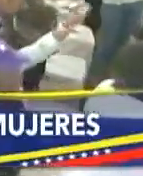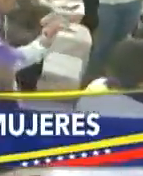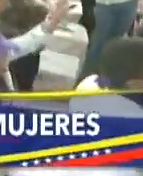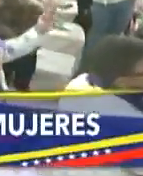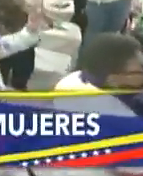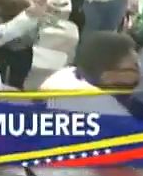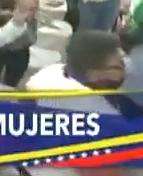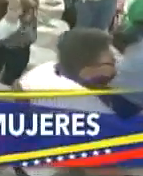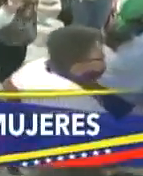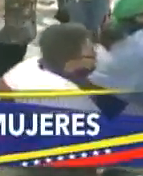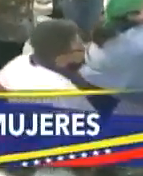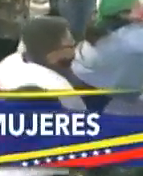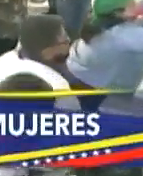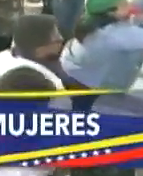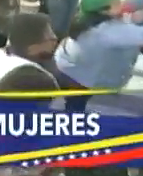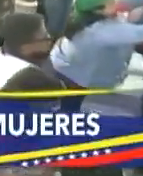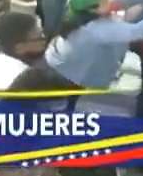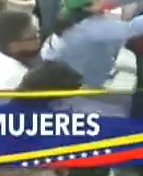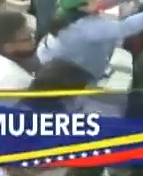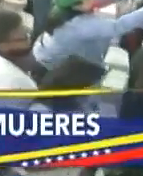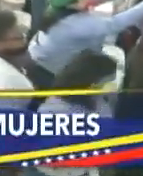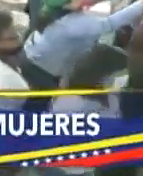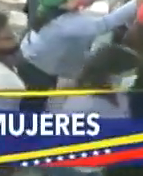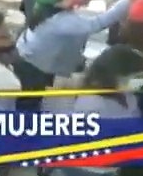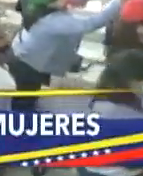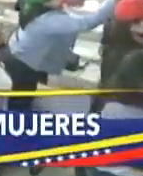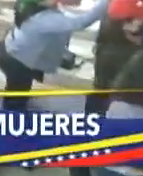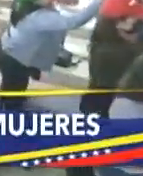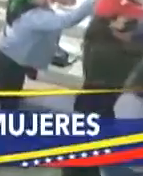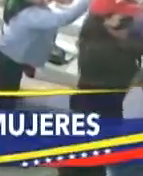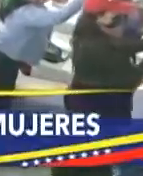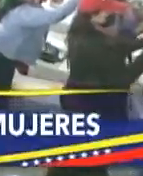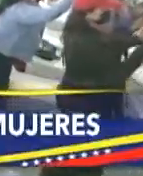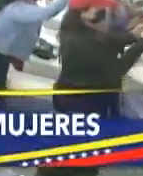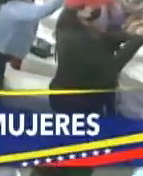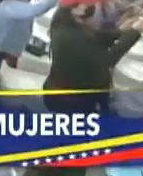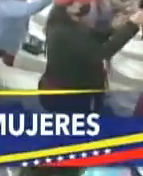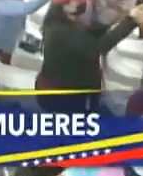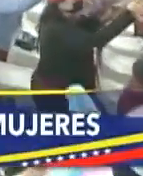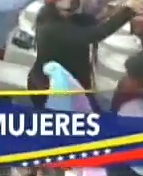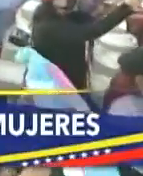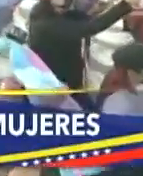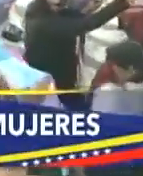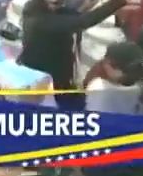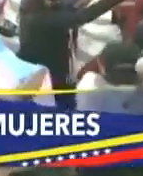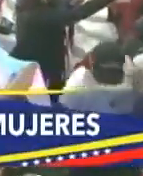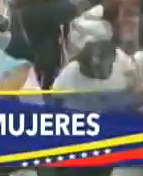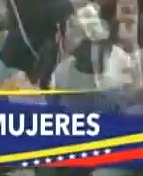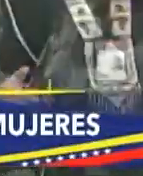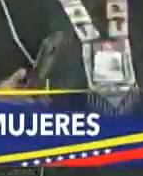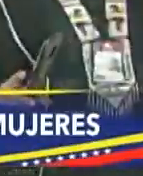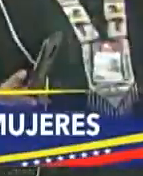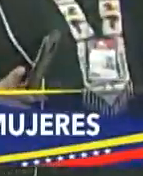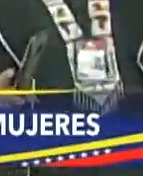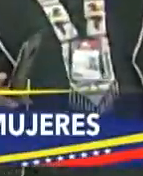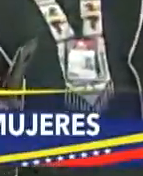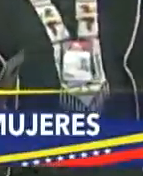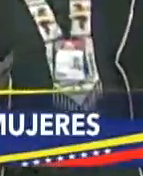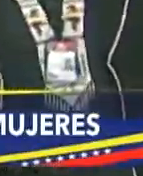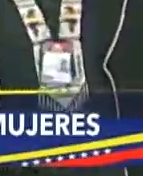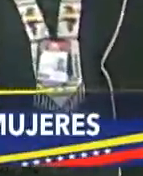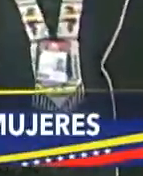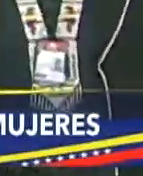de acción permanente que se desarrolla en cada ámbito territorial, así como este gobierno del 1x10